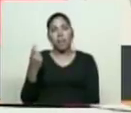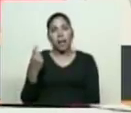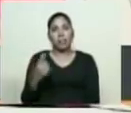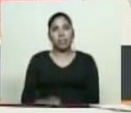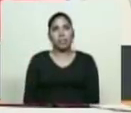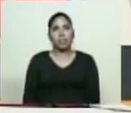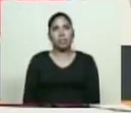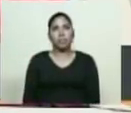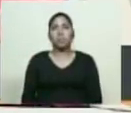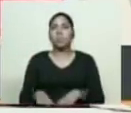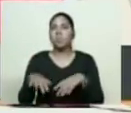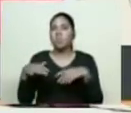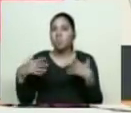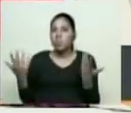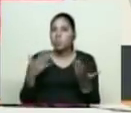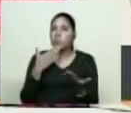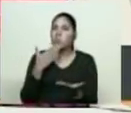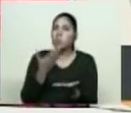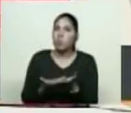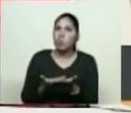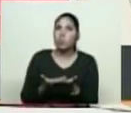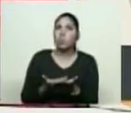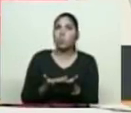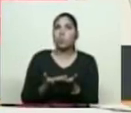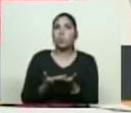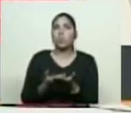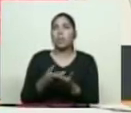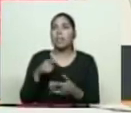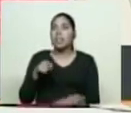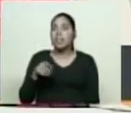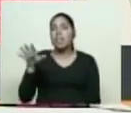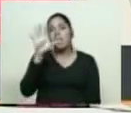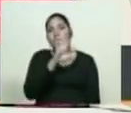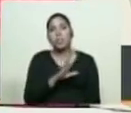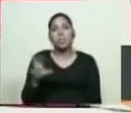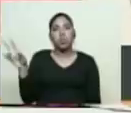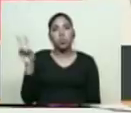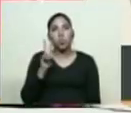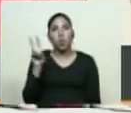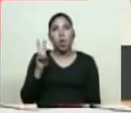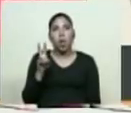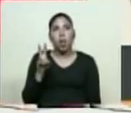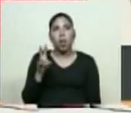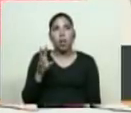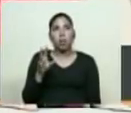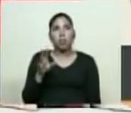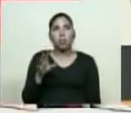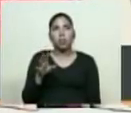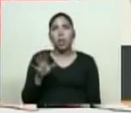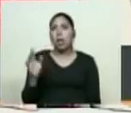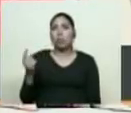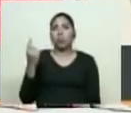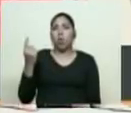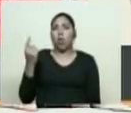de cuál es la propuesta de que tiene la oposición para Venezuela. Solo rendirse al imperialismo.